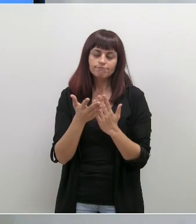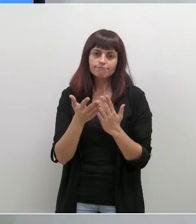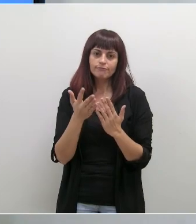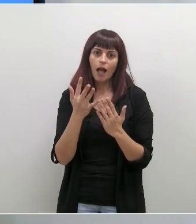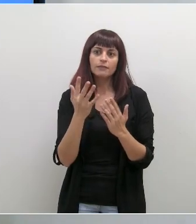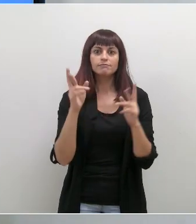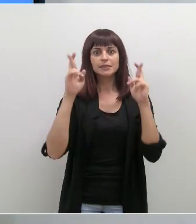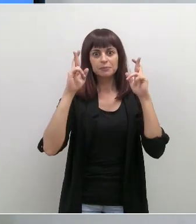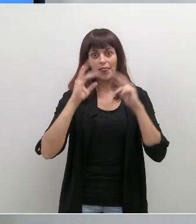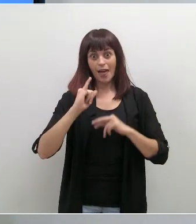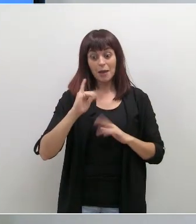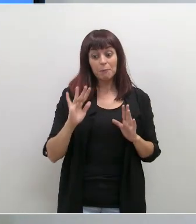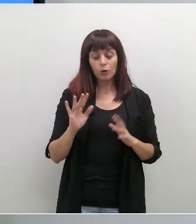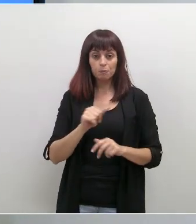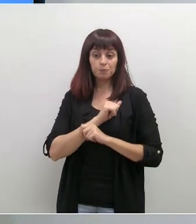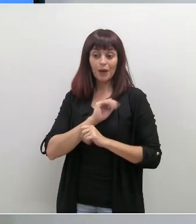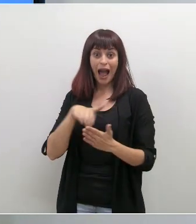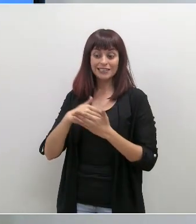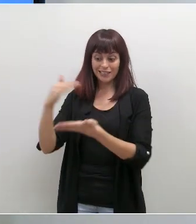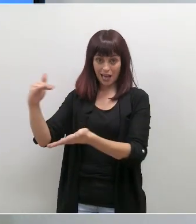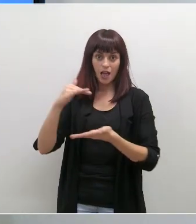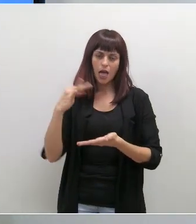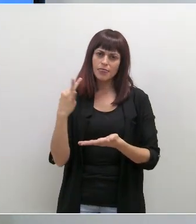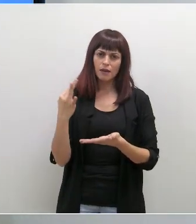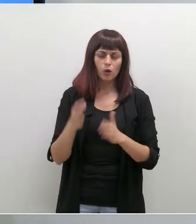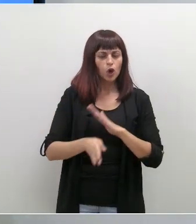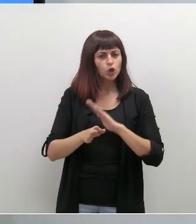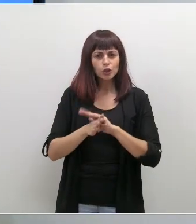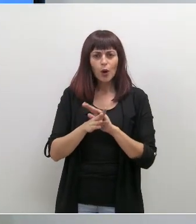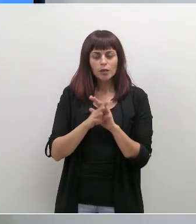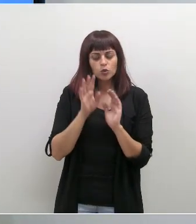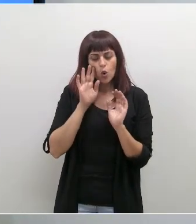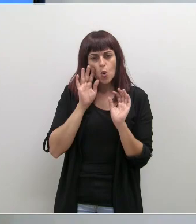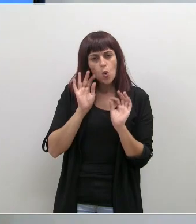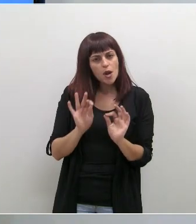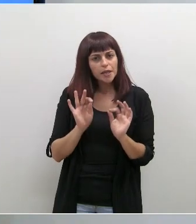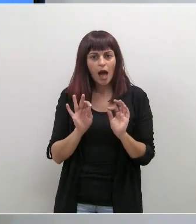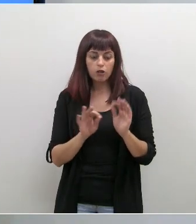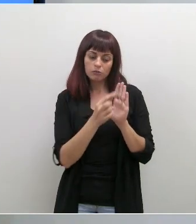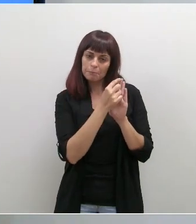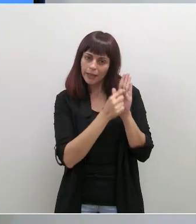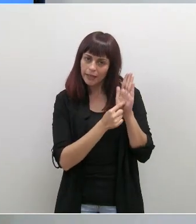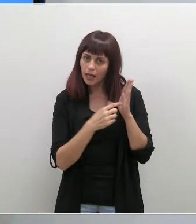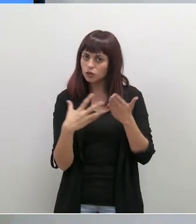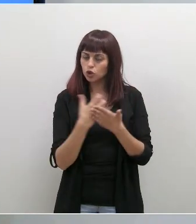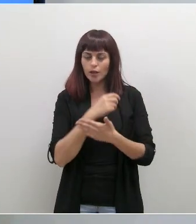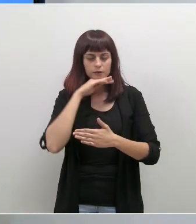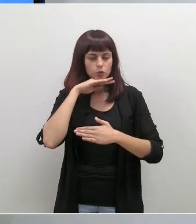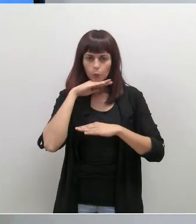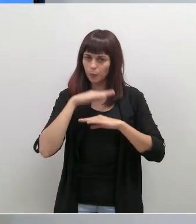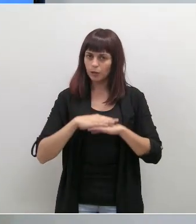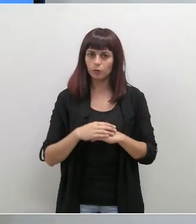túnel, pero mientras llega tenemos que seguir actuando con la máxima prudencia y cumpliendo todas las medidas que hemos